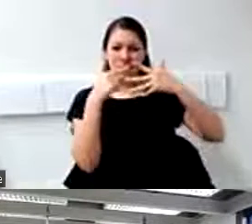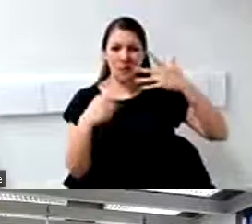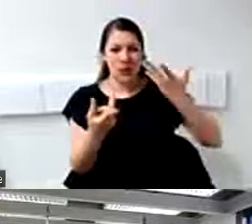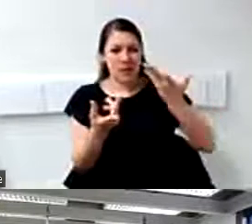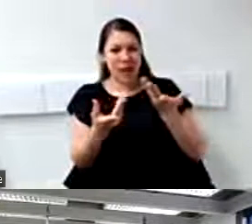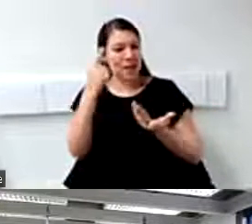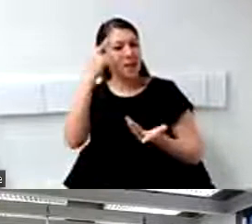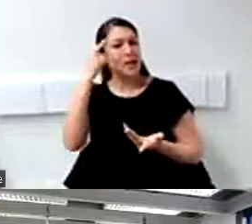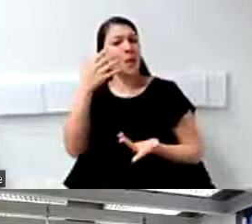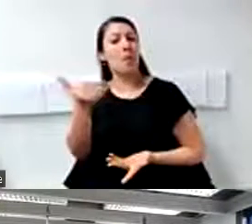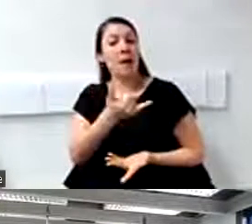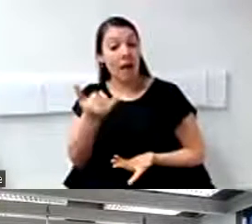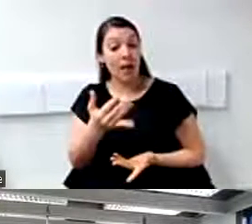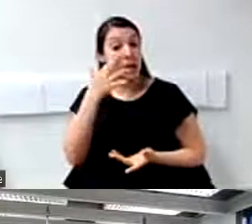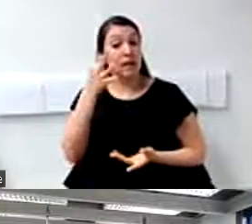Y